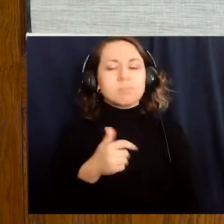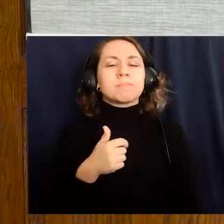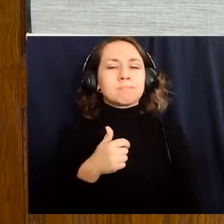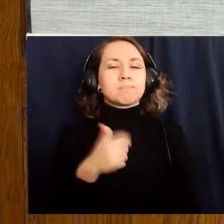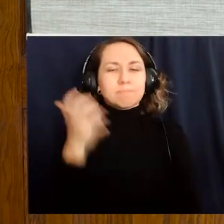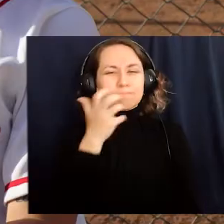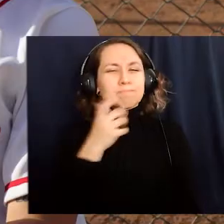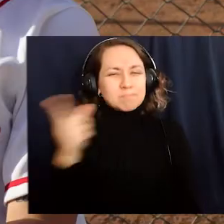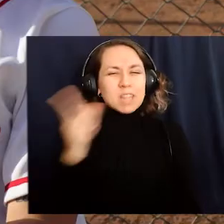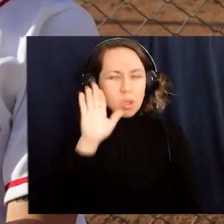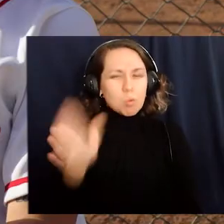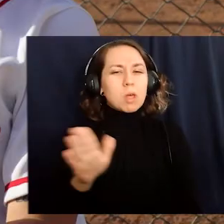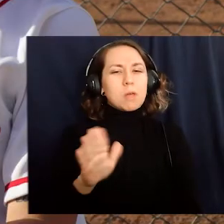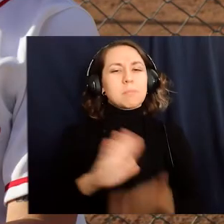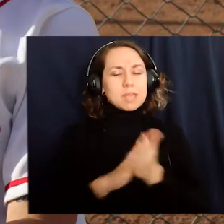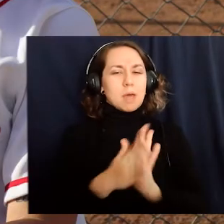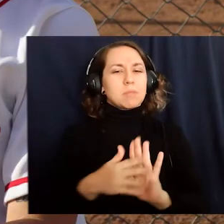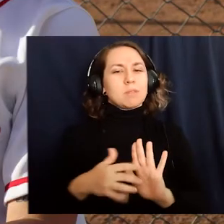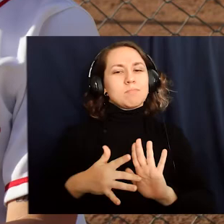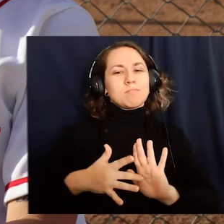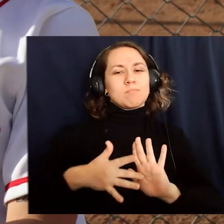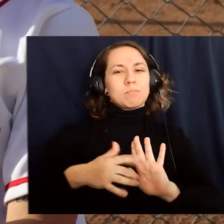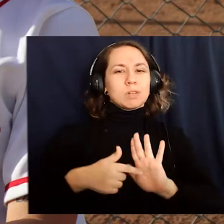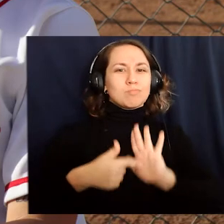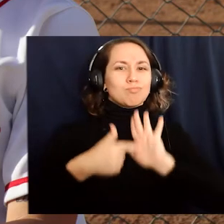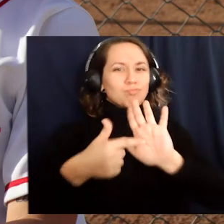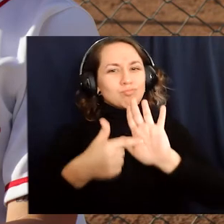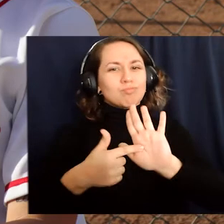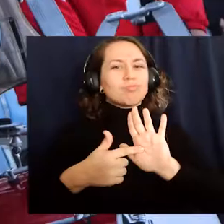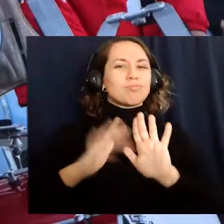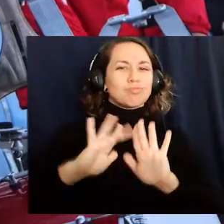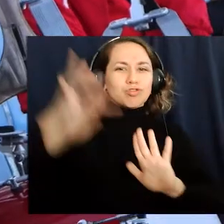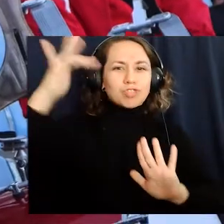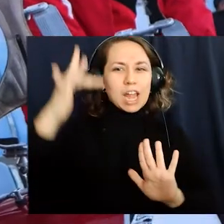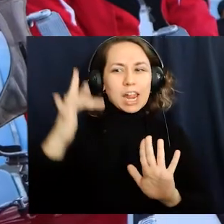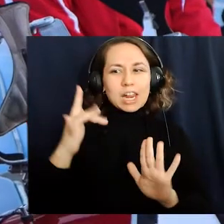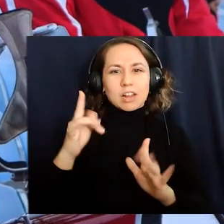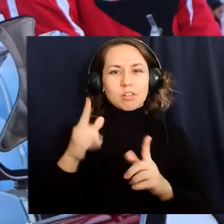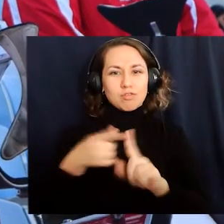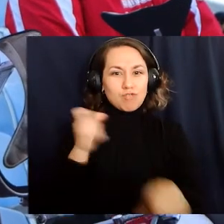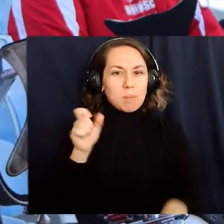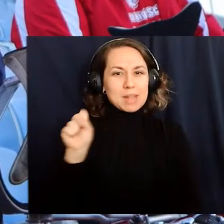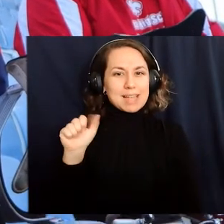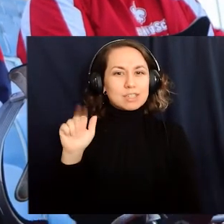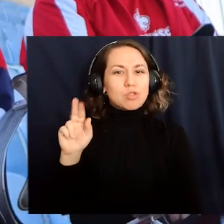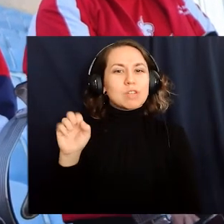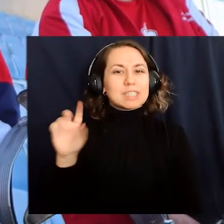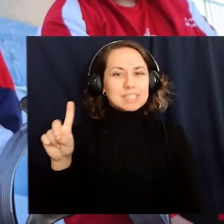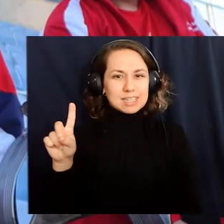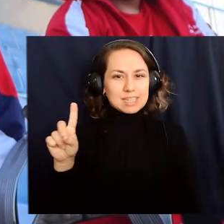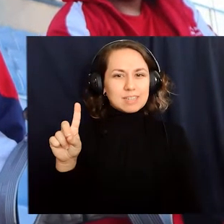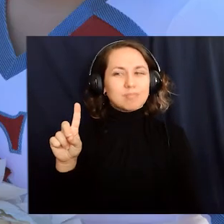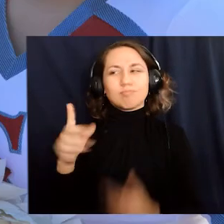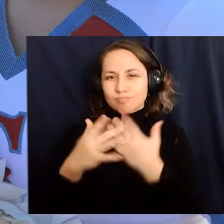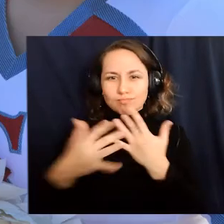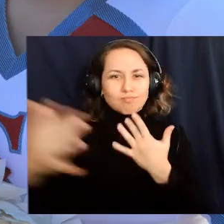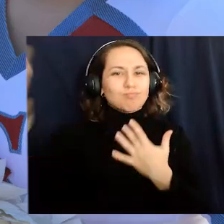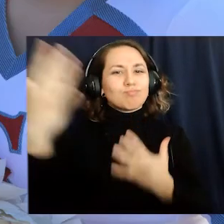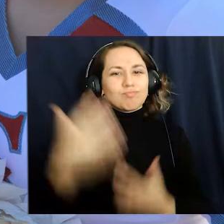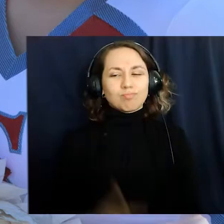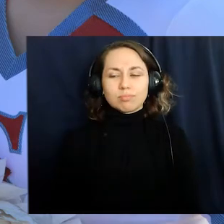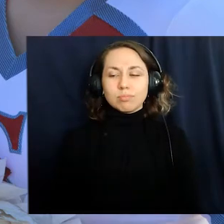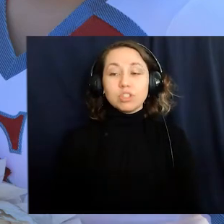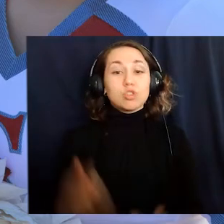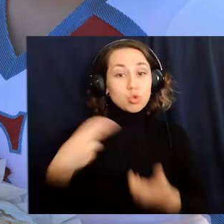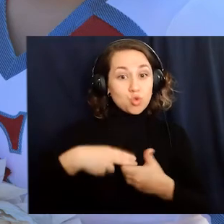ejemplos de la oportunidad que existe a diario aquí. Les presento a nuestros alumnos que representan a la preparatoria Santa Ana entre